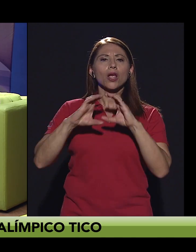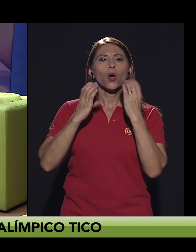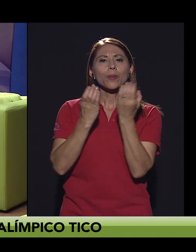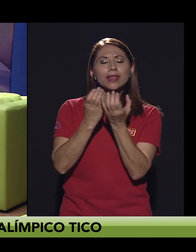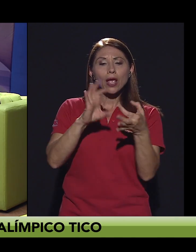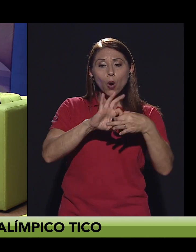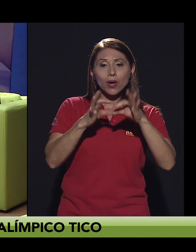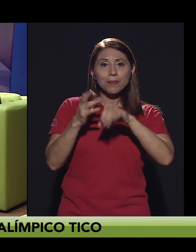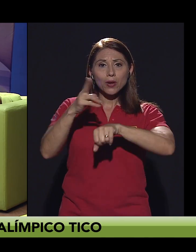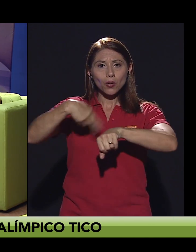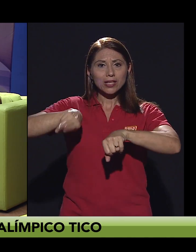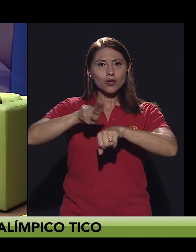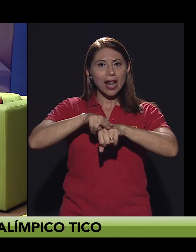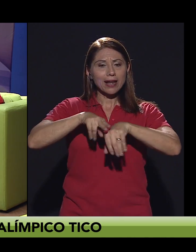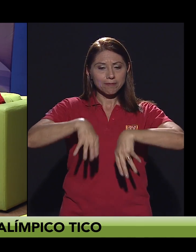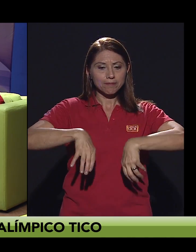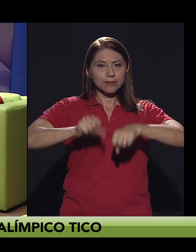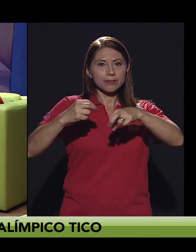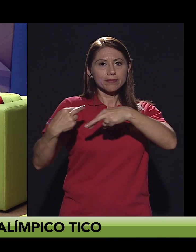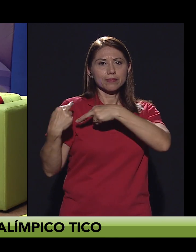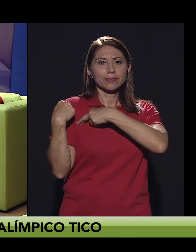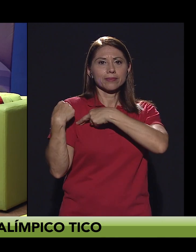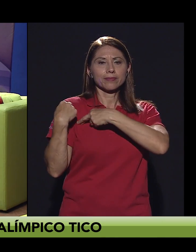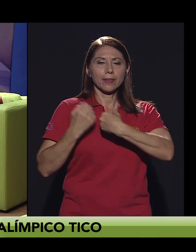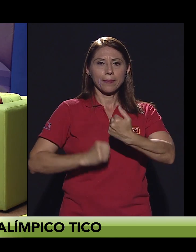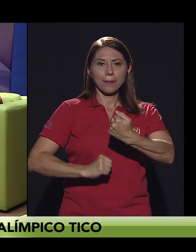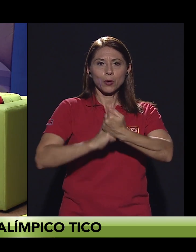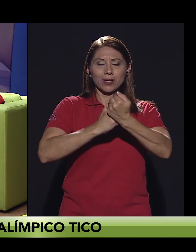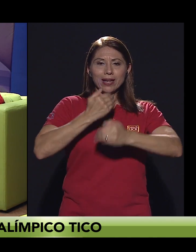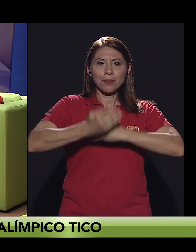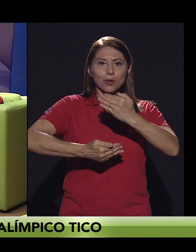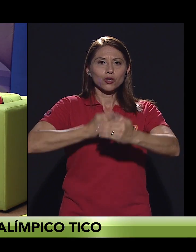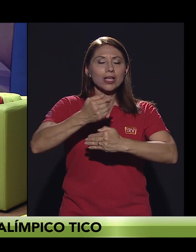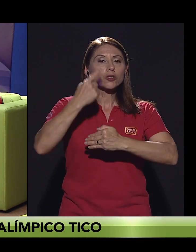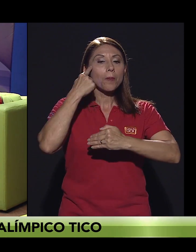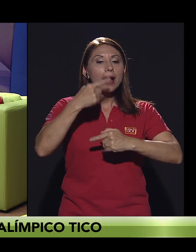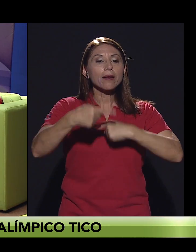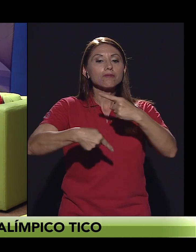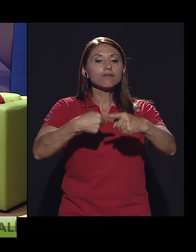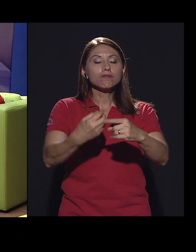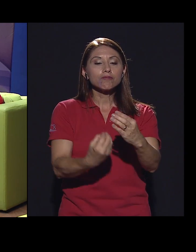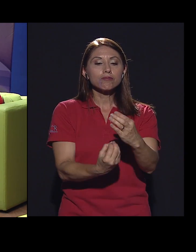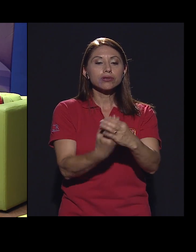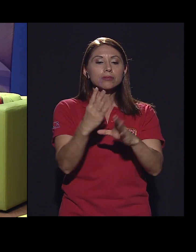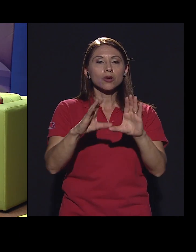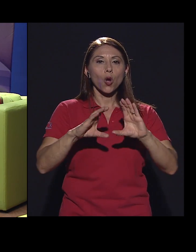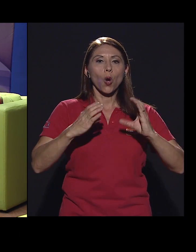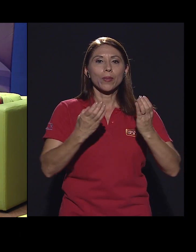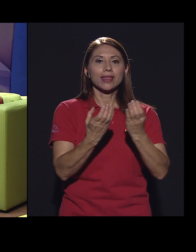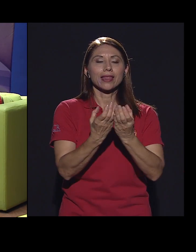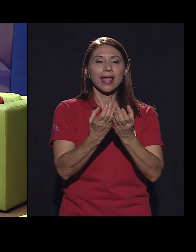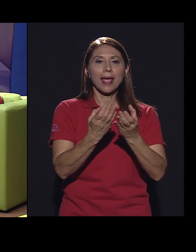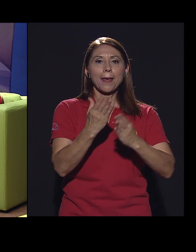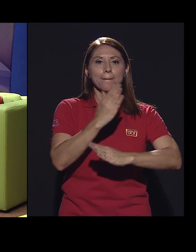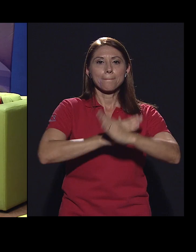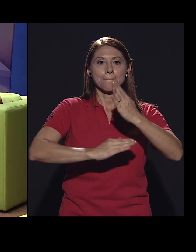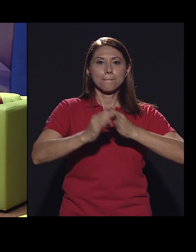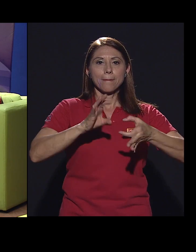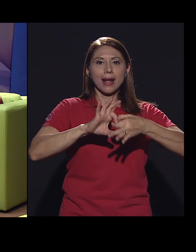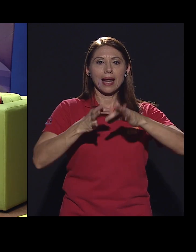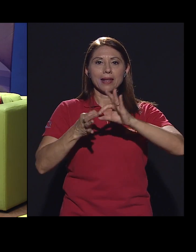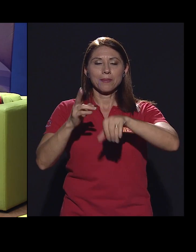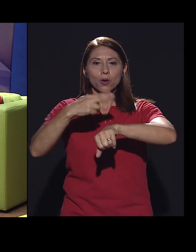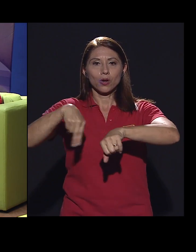El Comité Olímpico Nacional asume esta responsabilidad, ¿verdad?, de apoyar el proceso de una conformación de un Comité Paralímpico